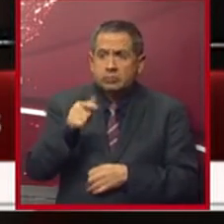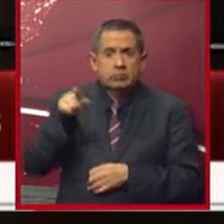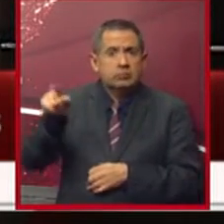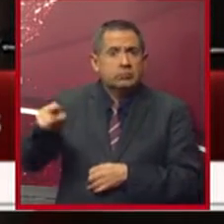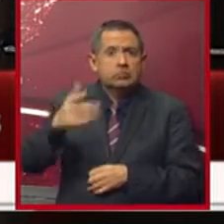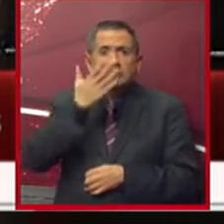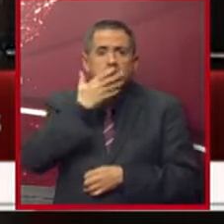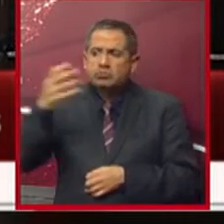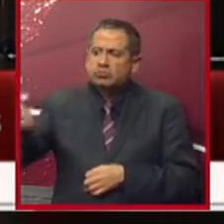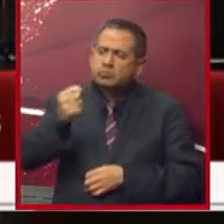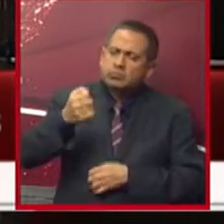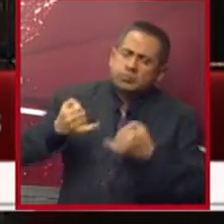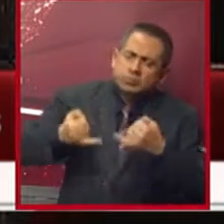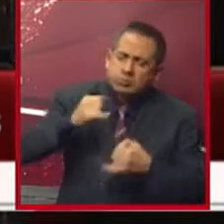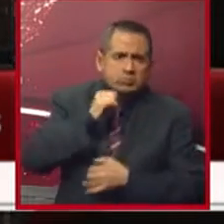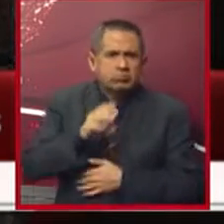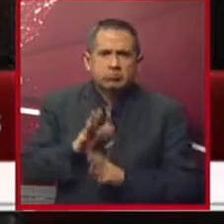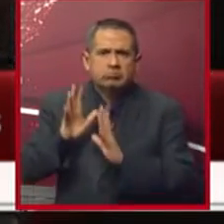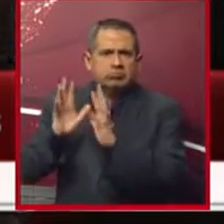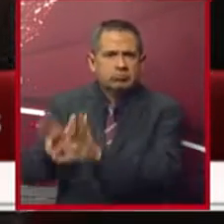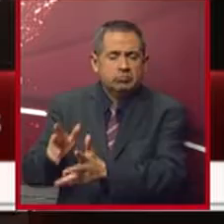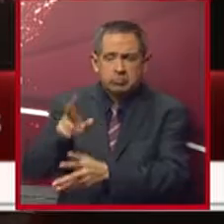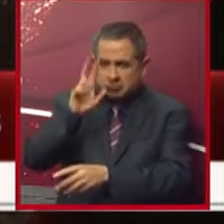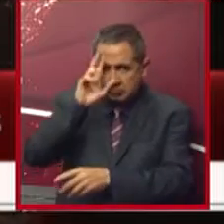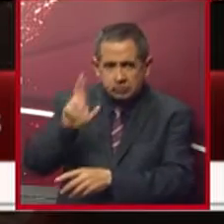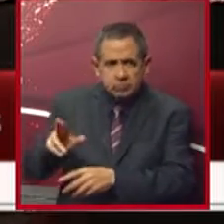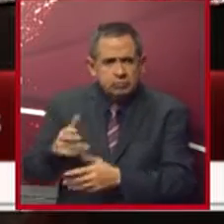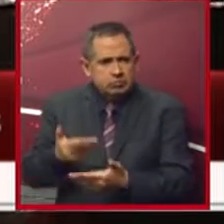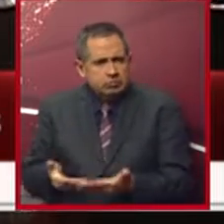se gestó el llamado Pacto Civil Militar.